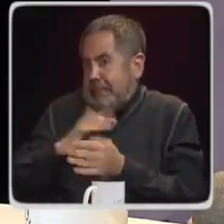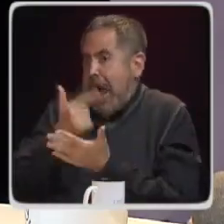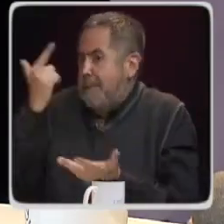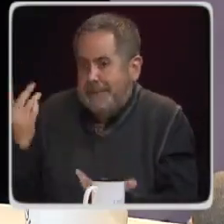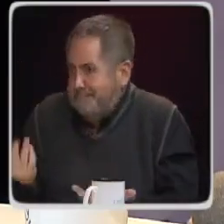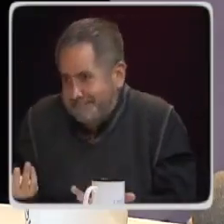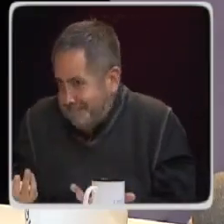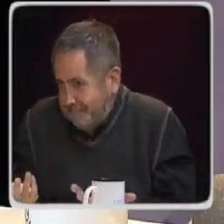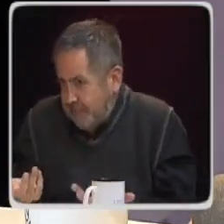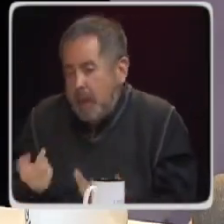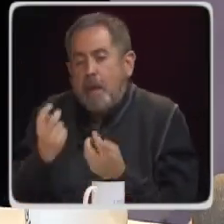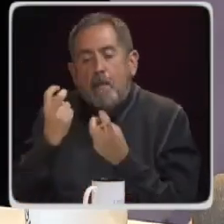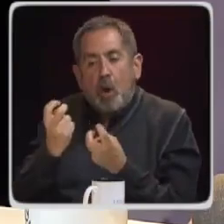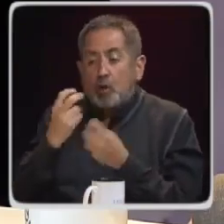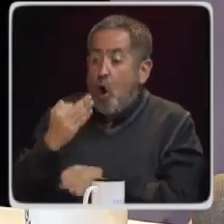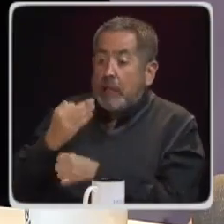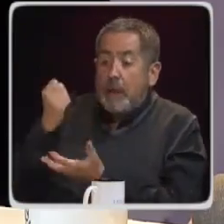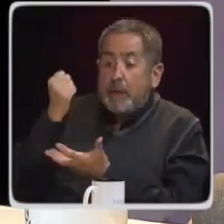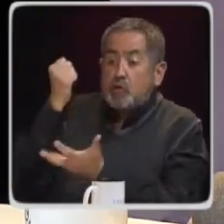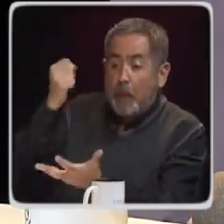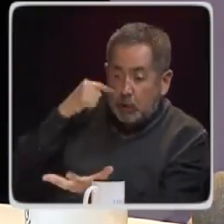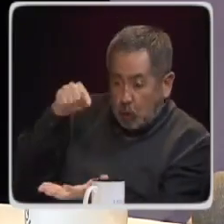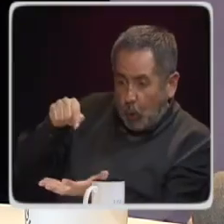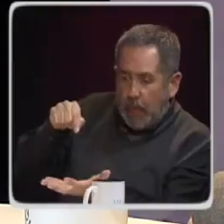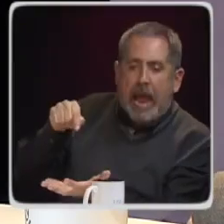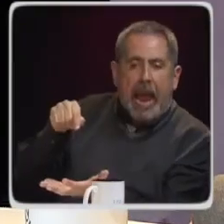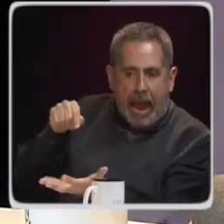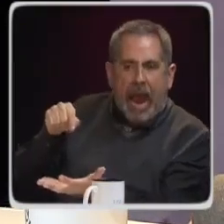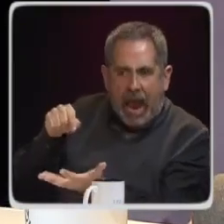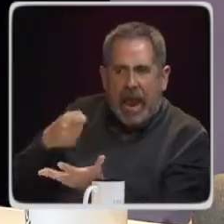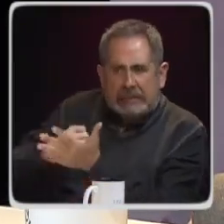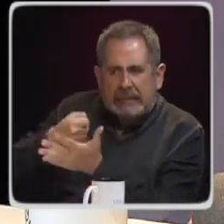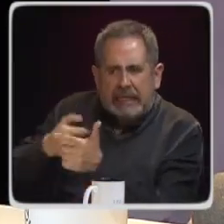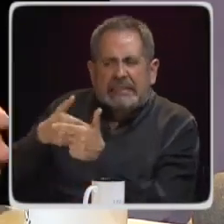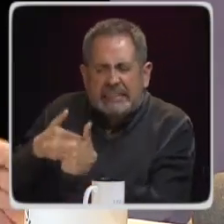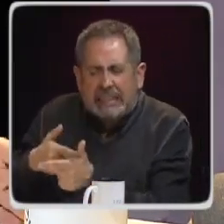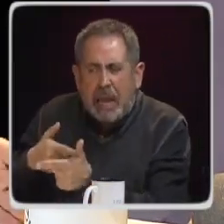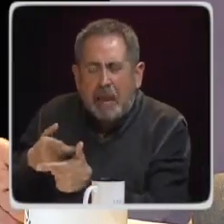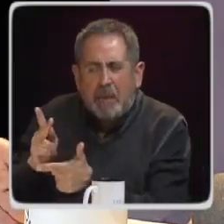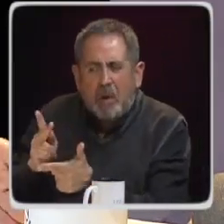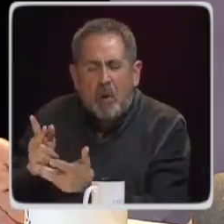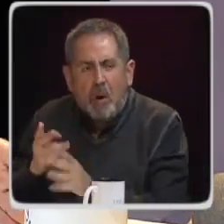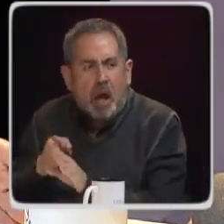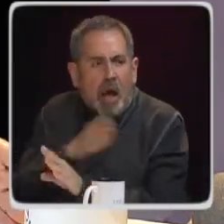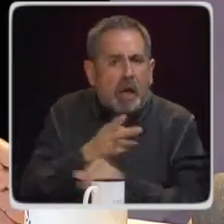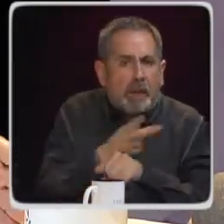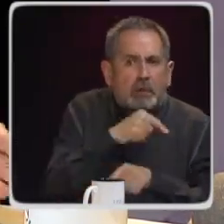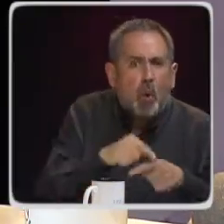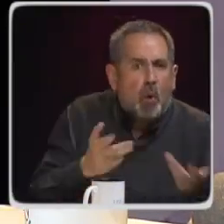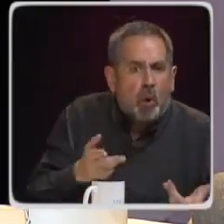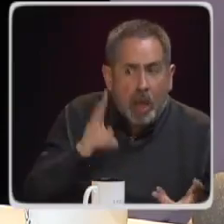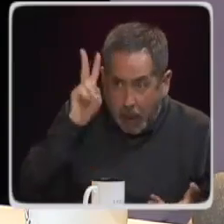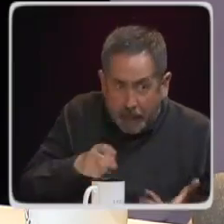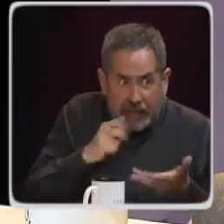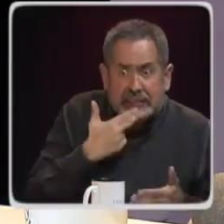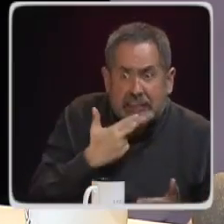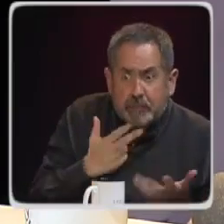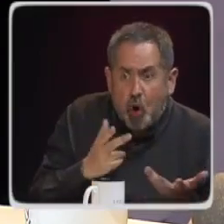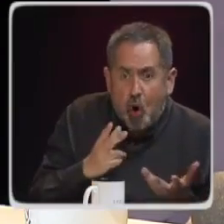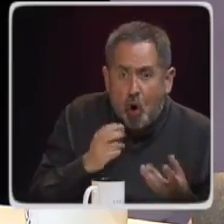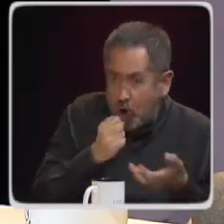el maestro no conocía las problemáticas que tiene un sordo, un ciego, una persona con autismo, y